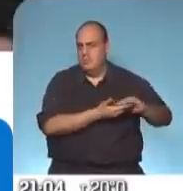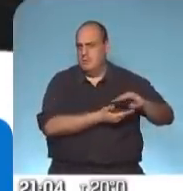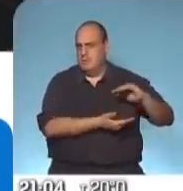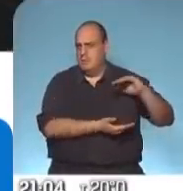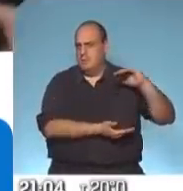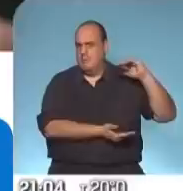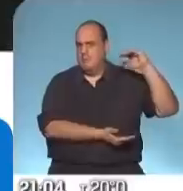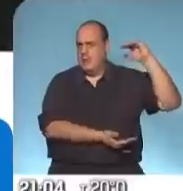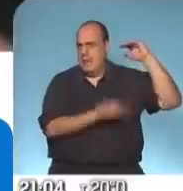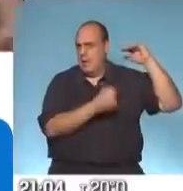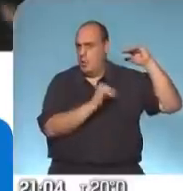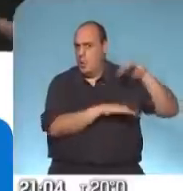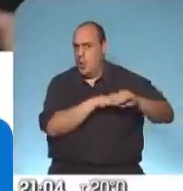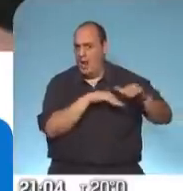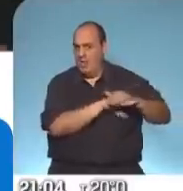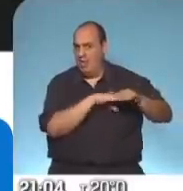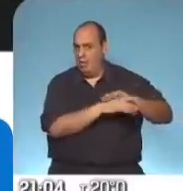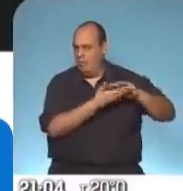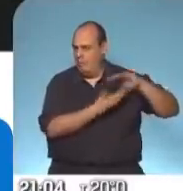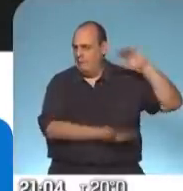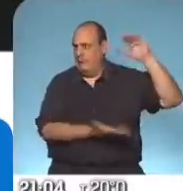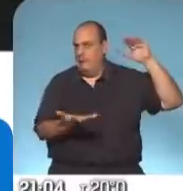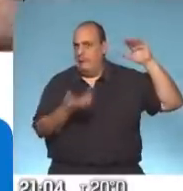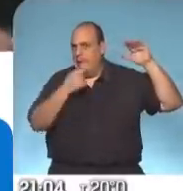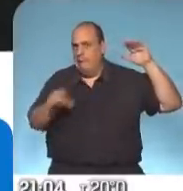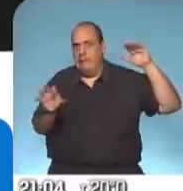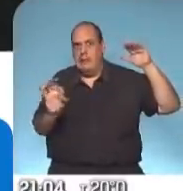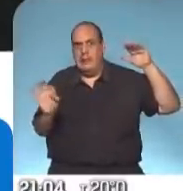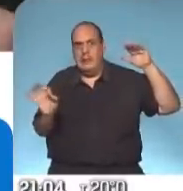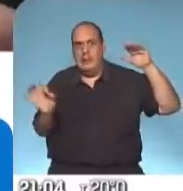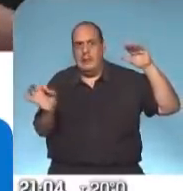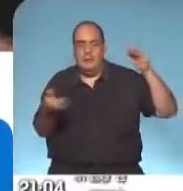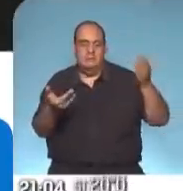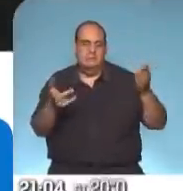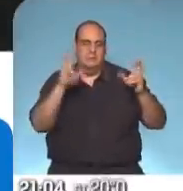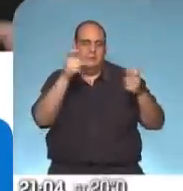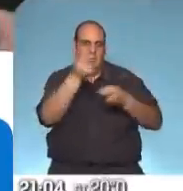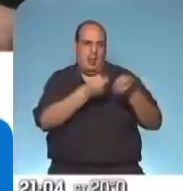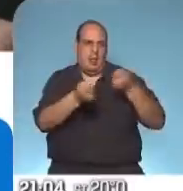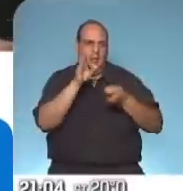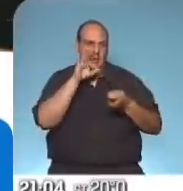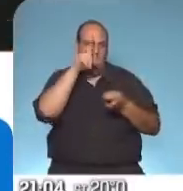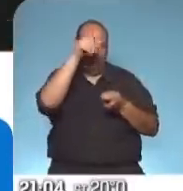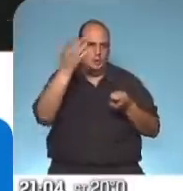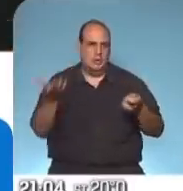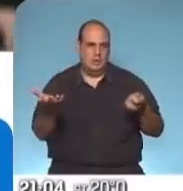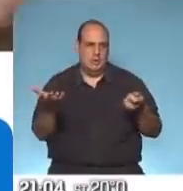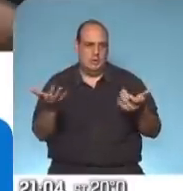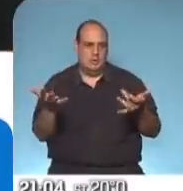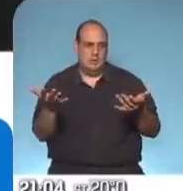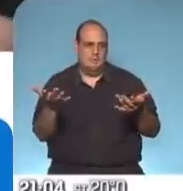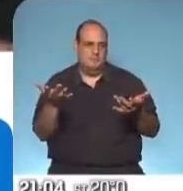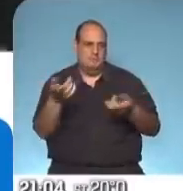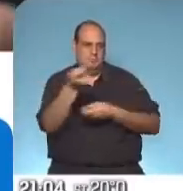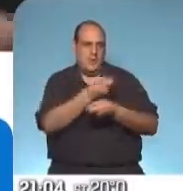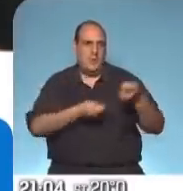gran baja, y que hoy, bueno, en el caso del mercado de Estados Unidos, que se rige, digamos, un